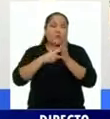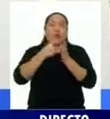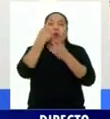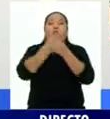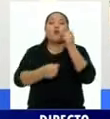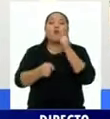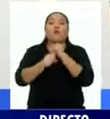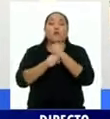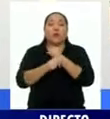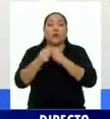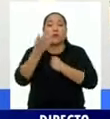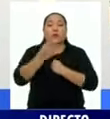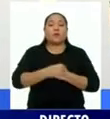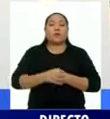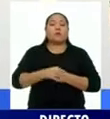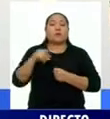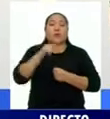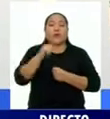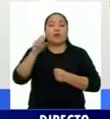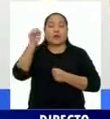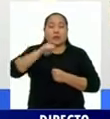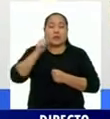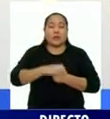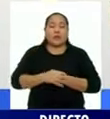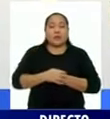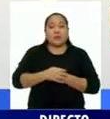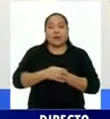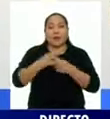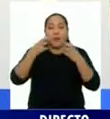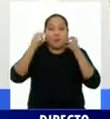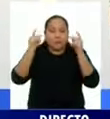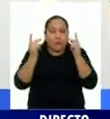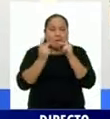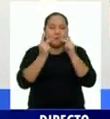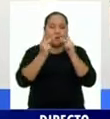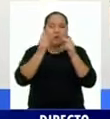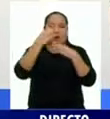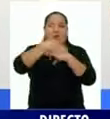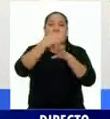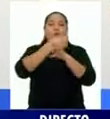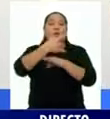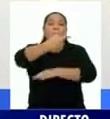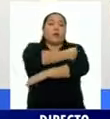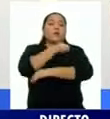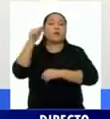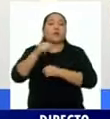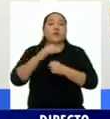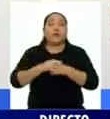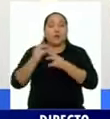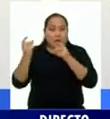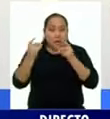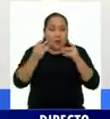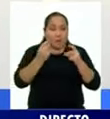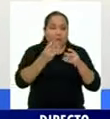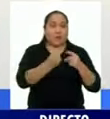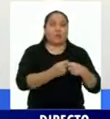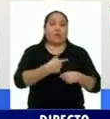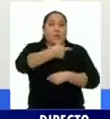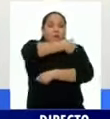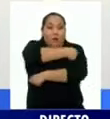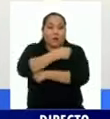en que van a perfeccionar los sistemas de vacunación y van a vacunar más aceleradamente